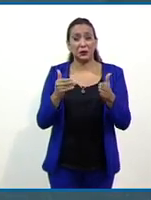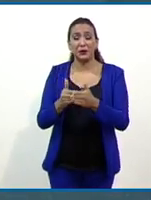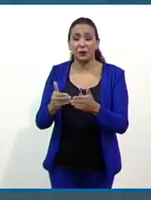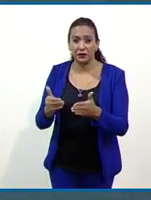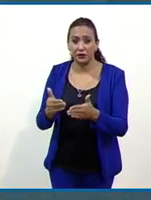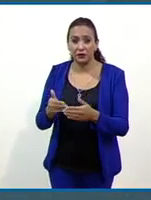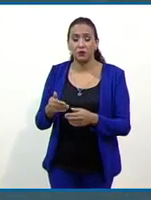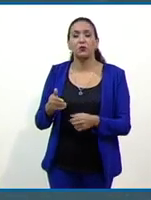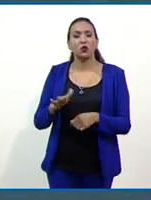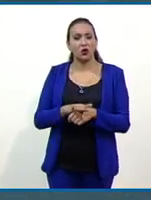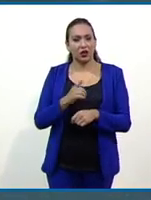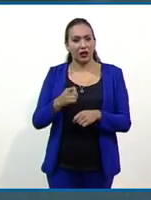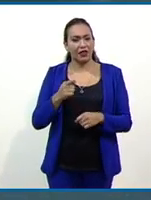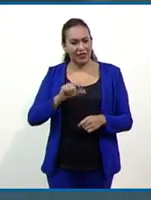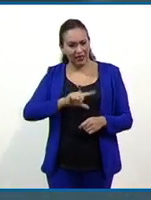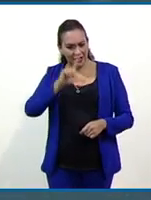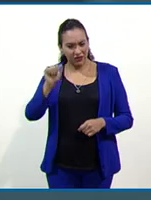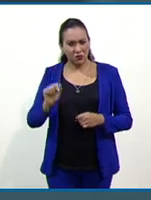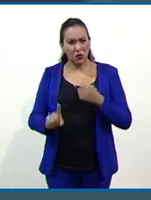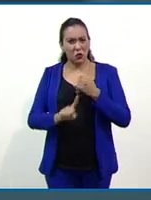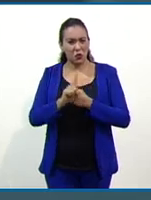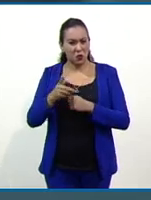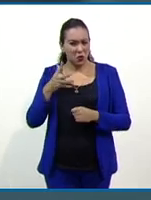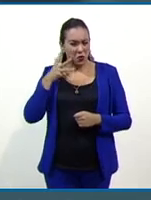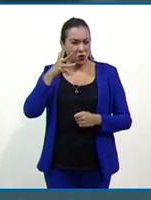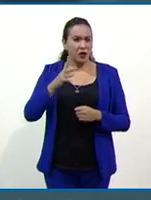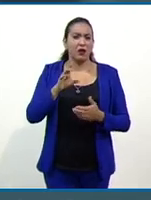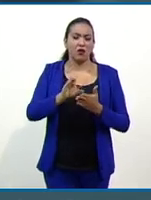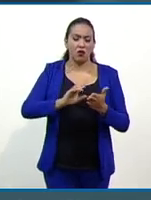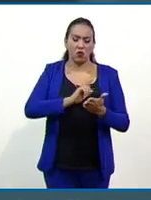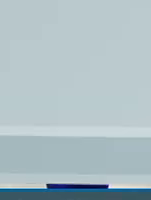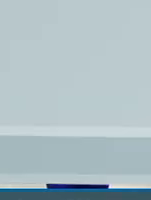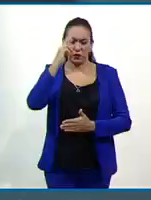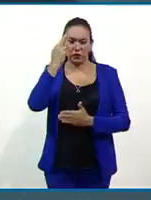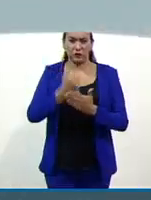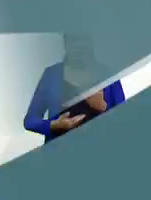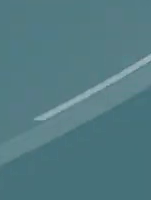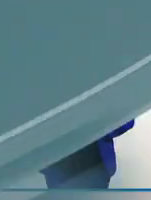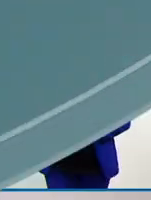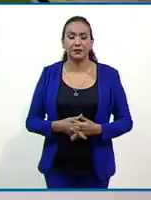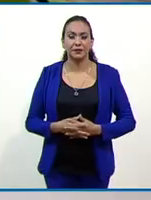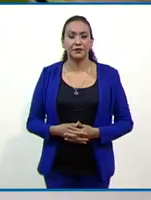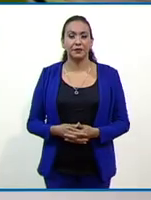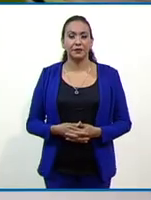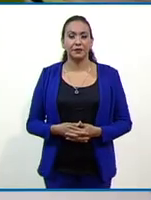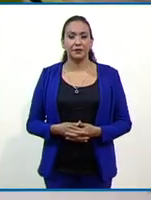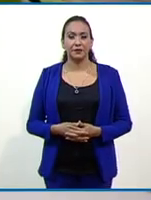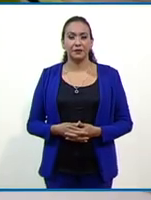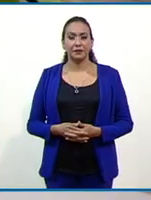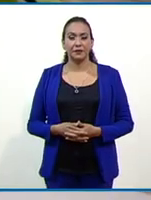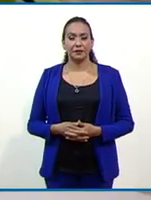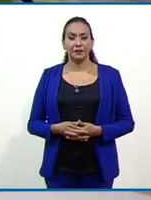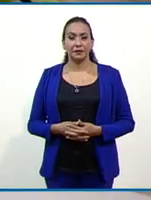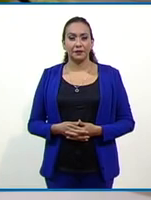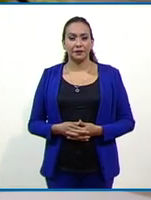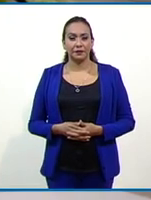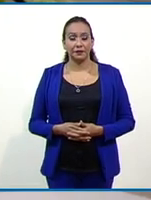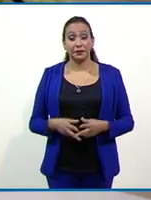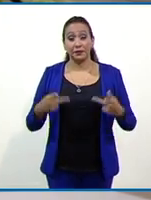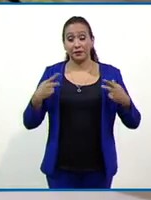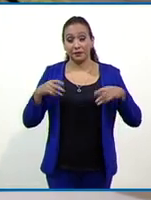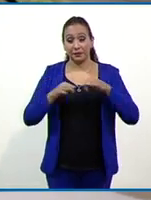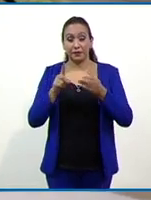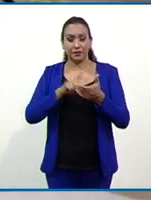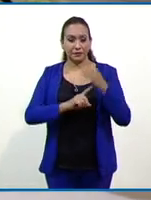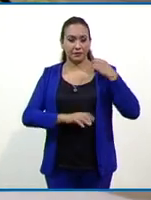al generar una crisis constitucional. Trabajadores del